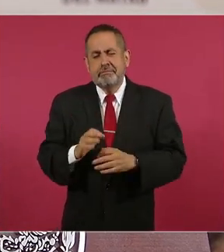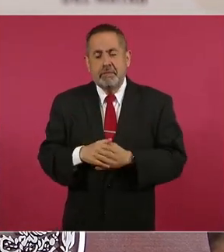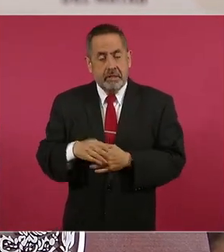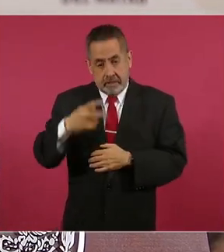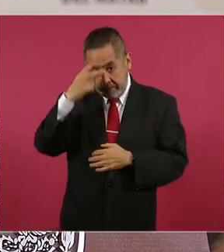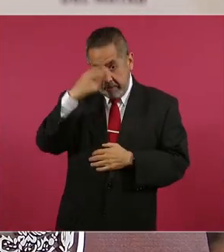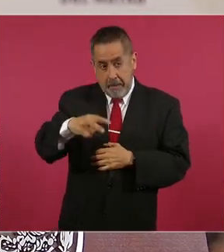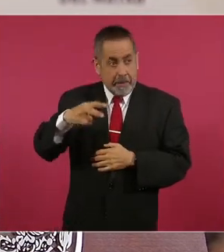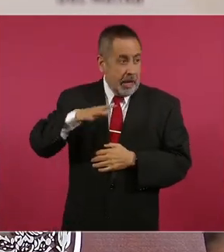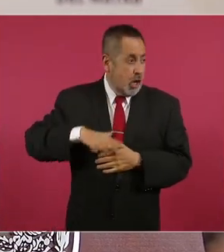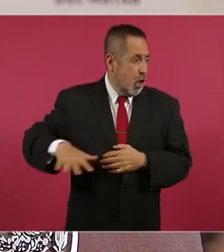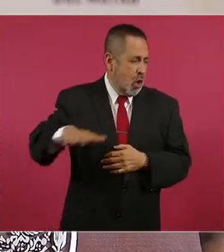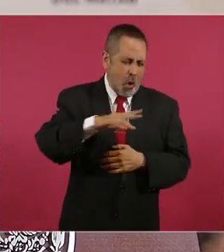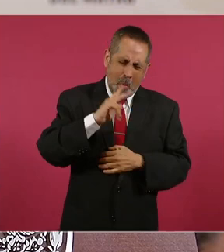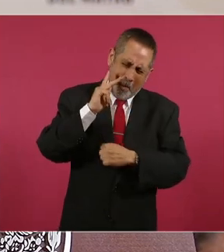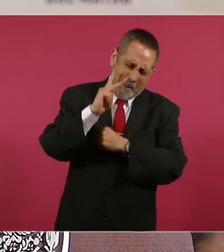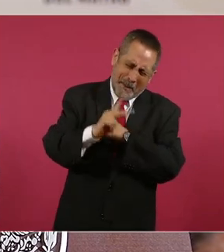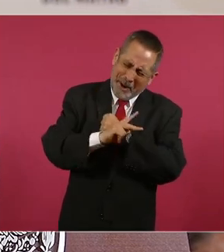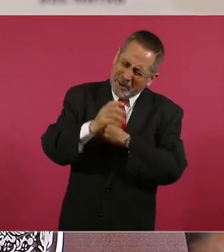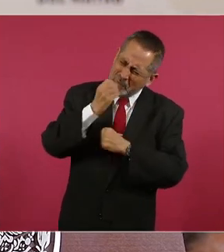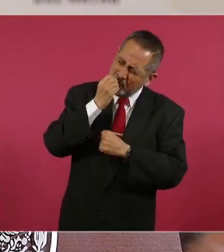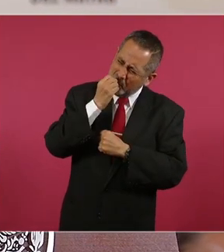México es un gran país.